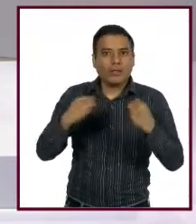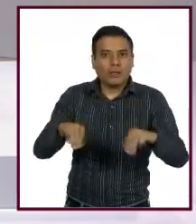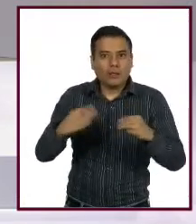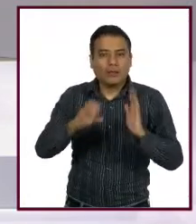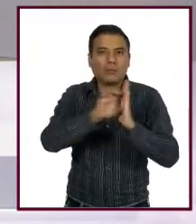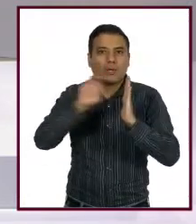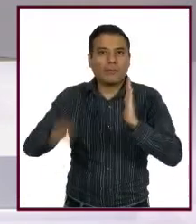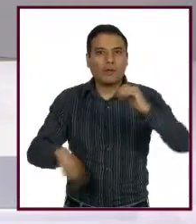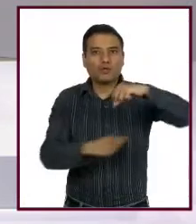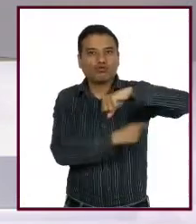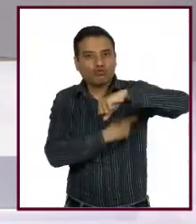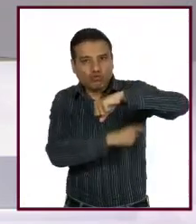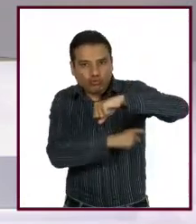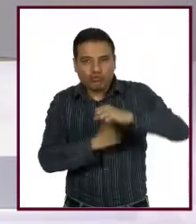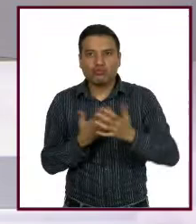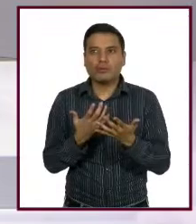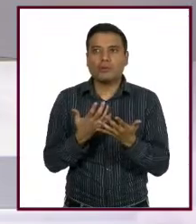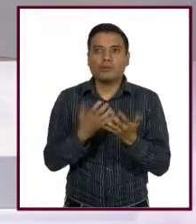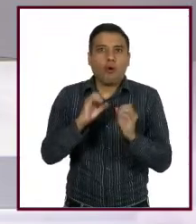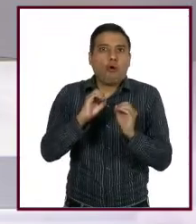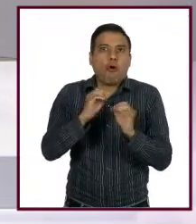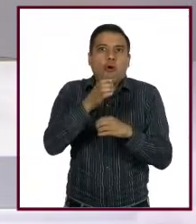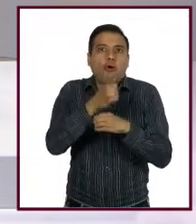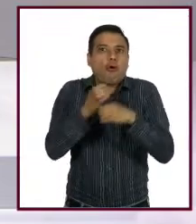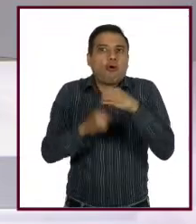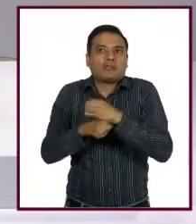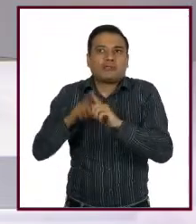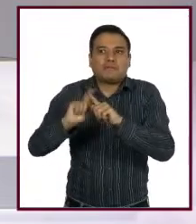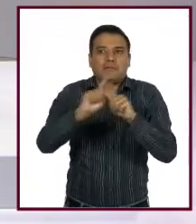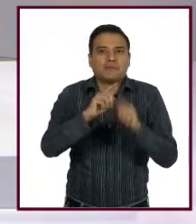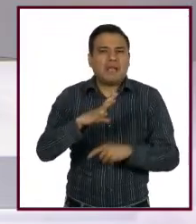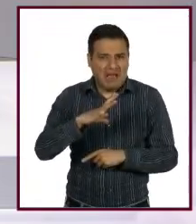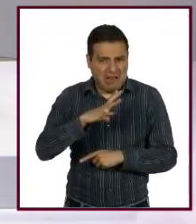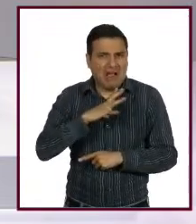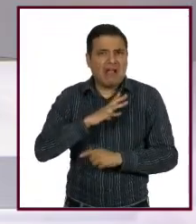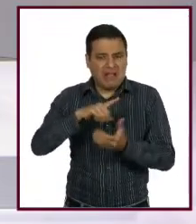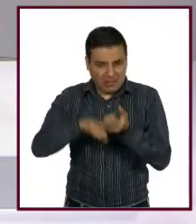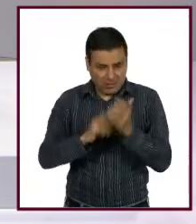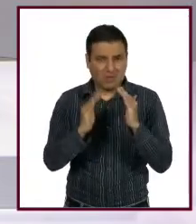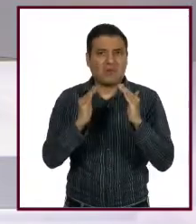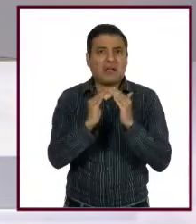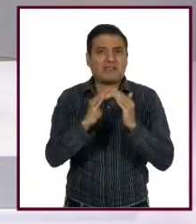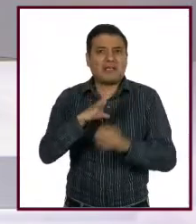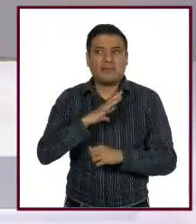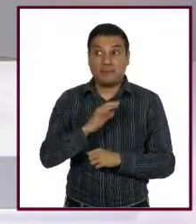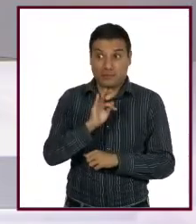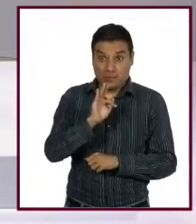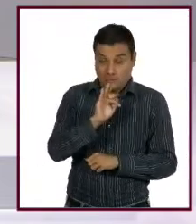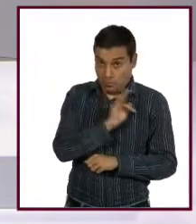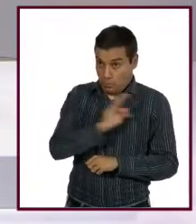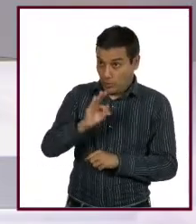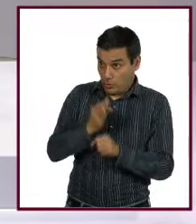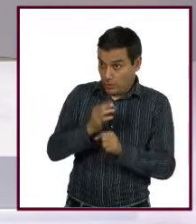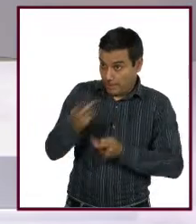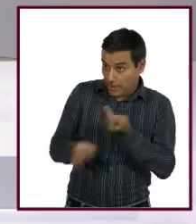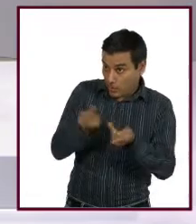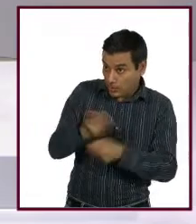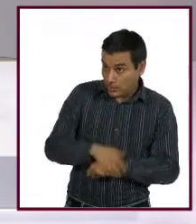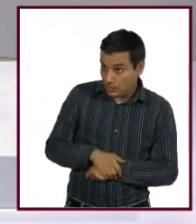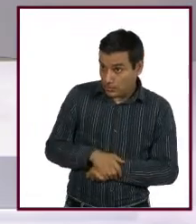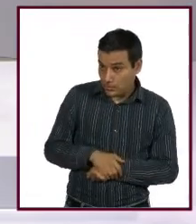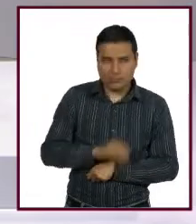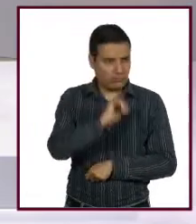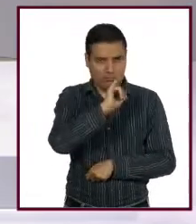de artículos para el hogar, artículos personales, ¿le parece que aquí hagamos un primer momento para las preguntas que ya nos llegaron? ¿Sí? Claro,